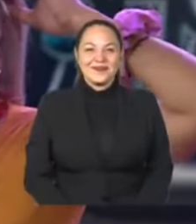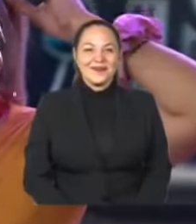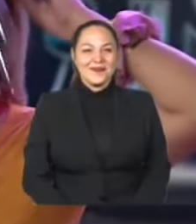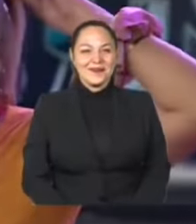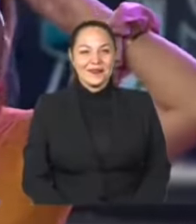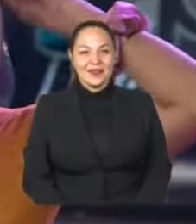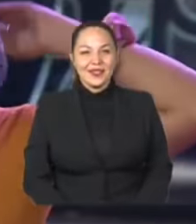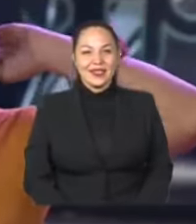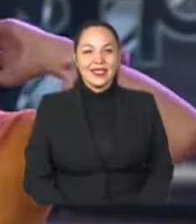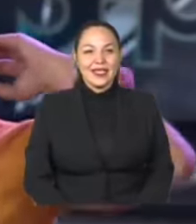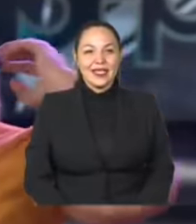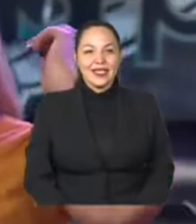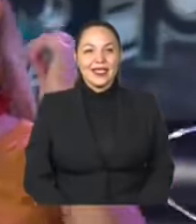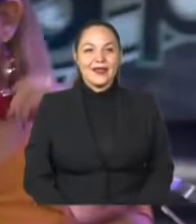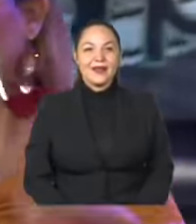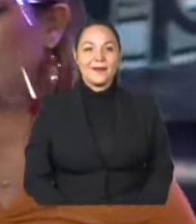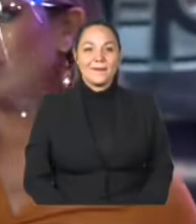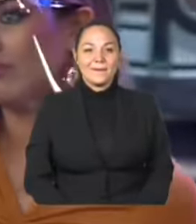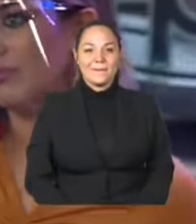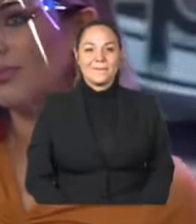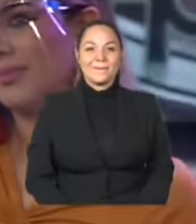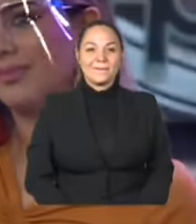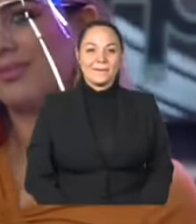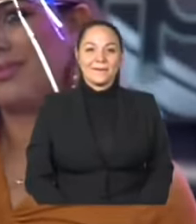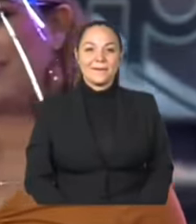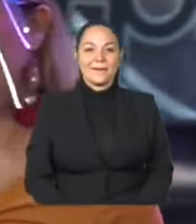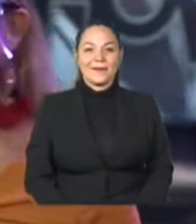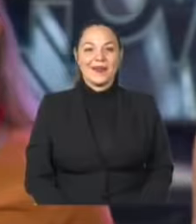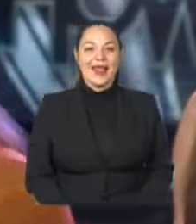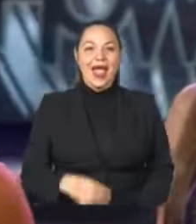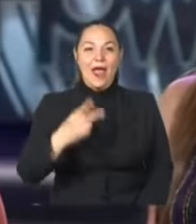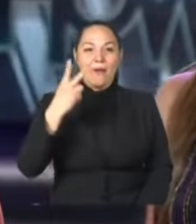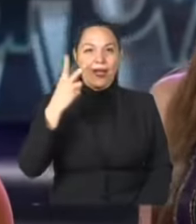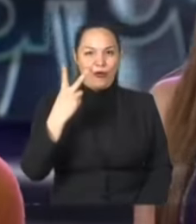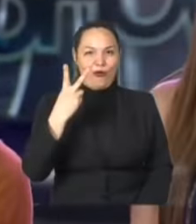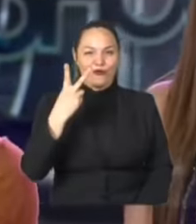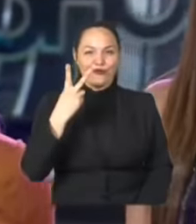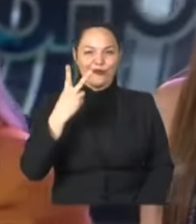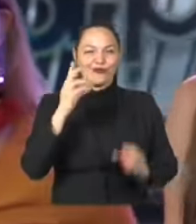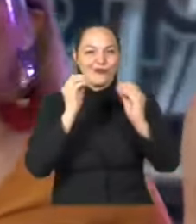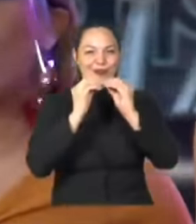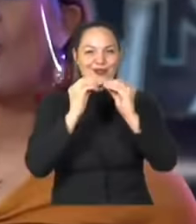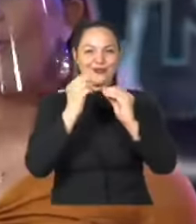Tiene que subir el nivel. Ahora va el segundo.